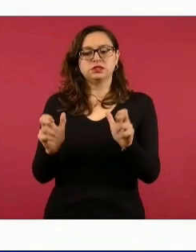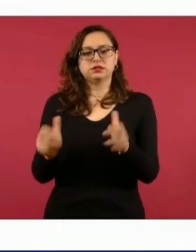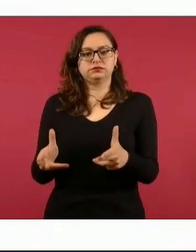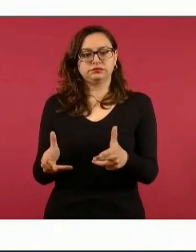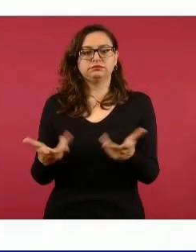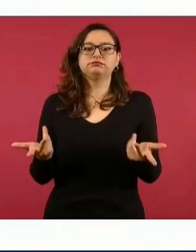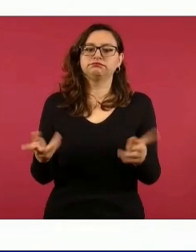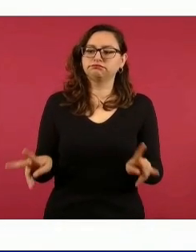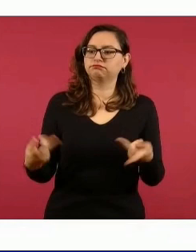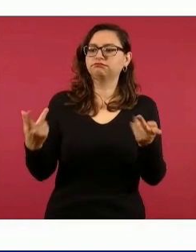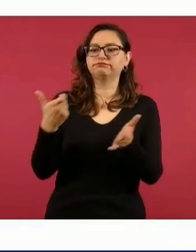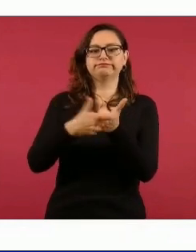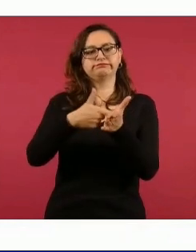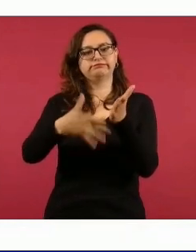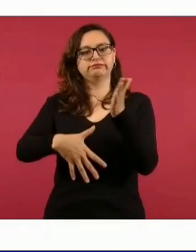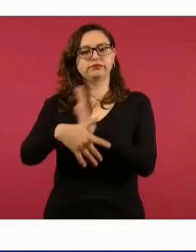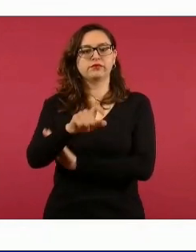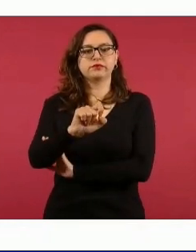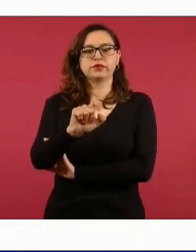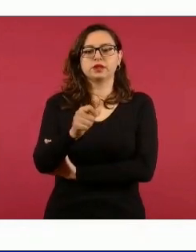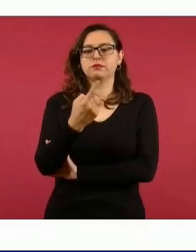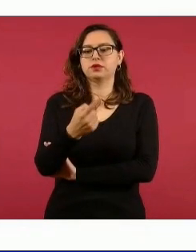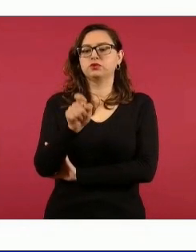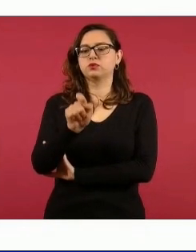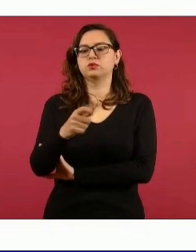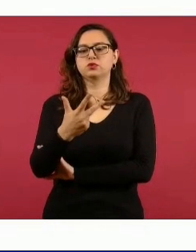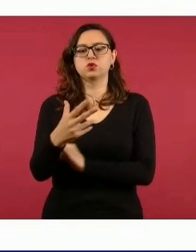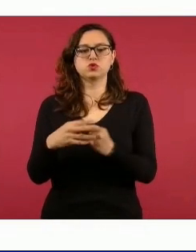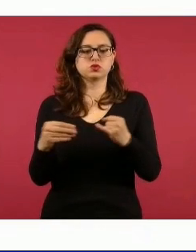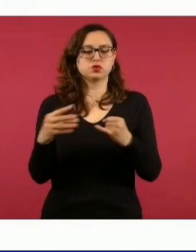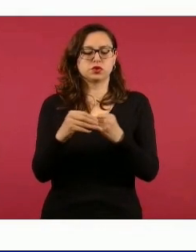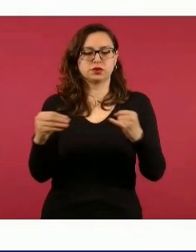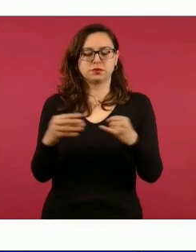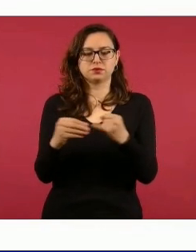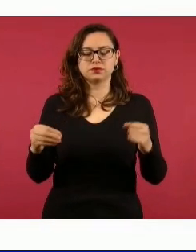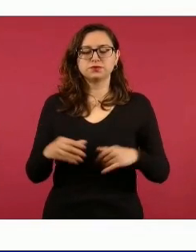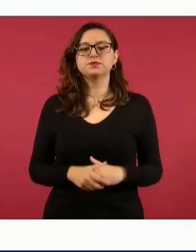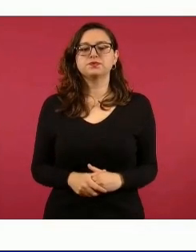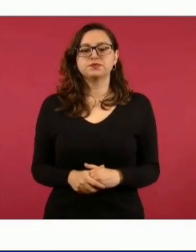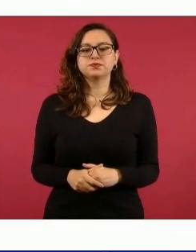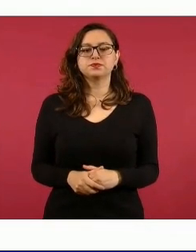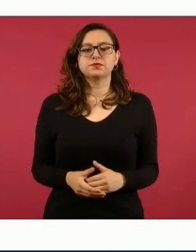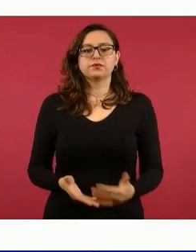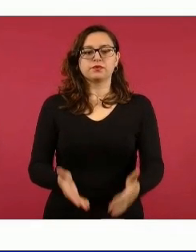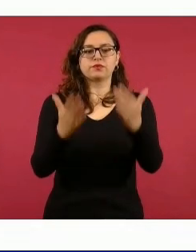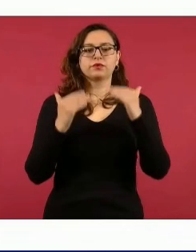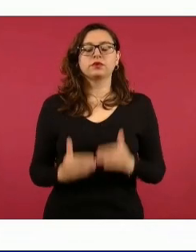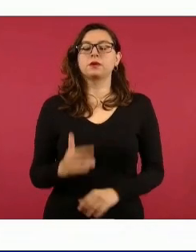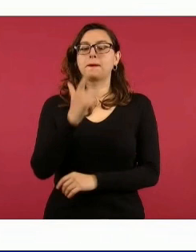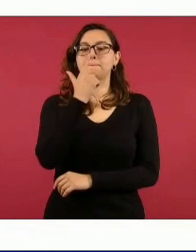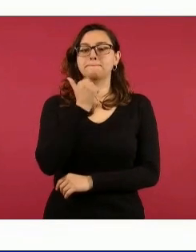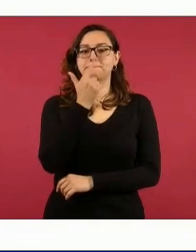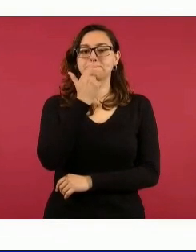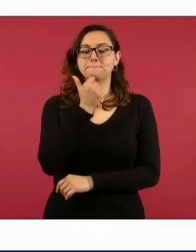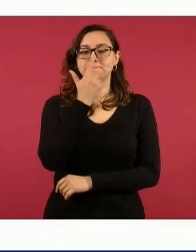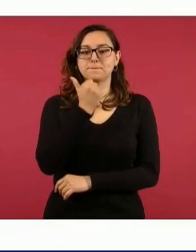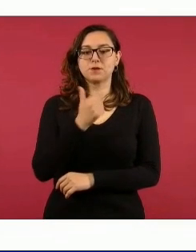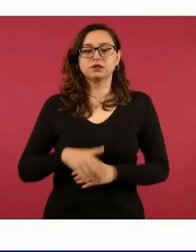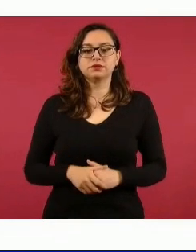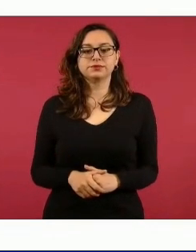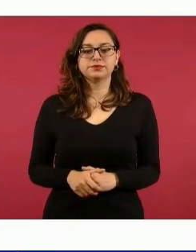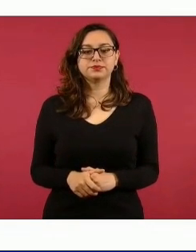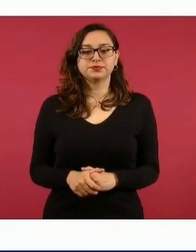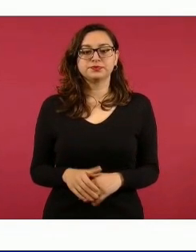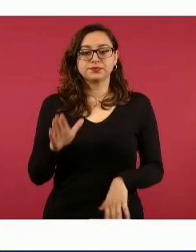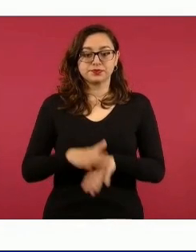bajo en consecuencia, 21 pesos con 8 centavos por litro. En el caso de la gasolina premium, el